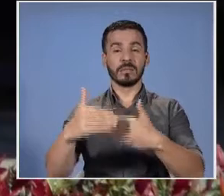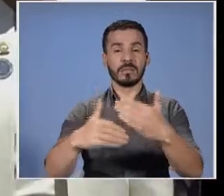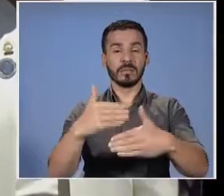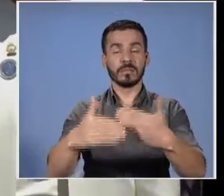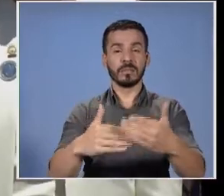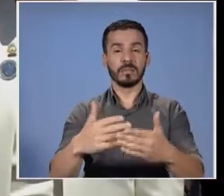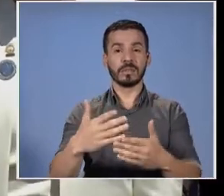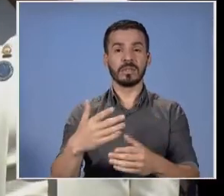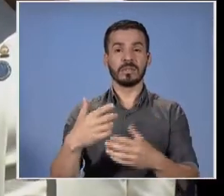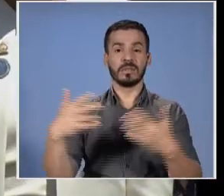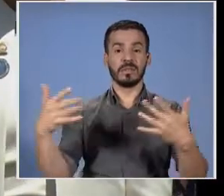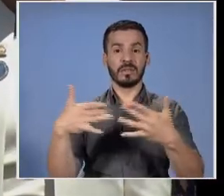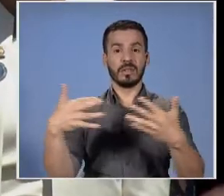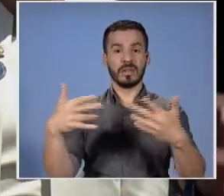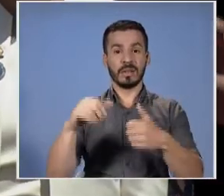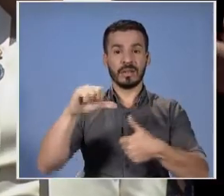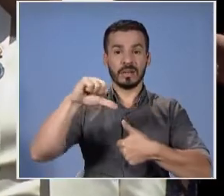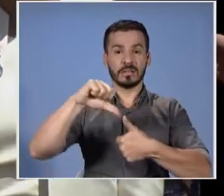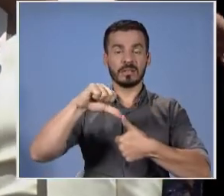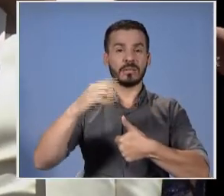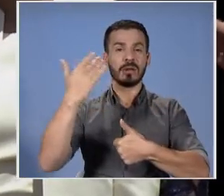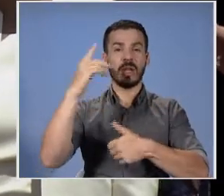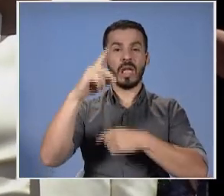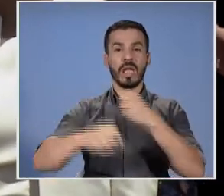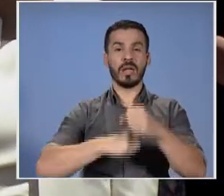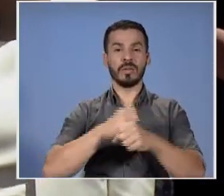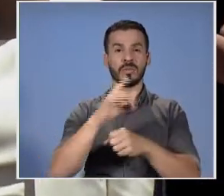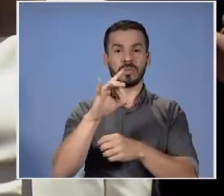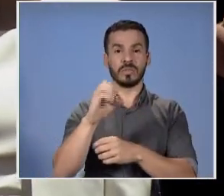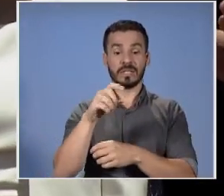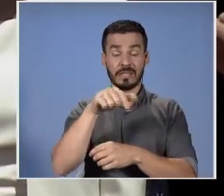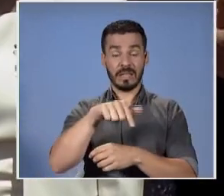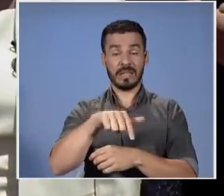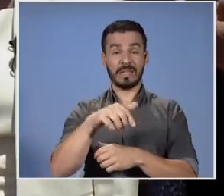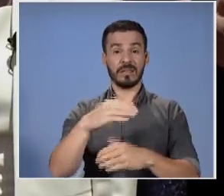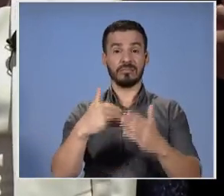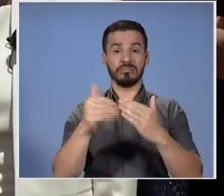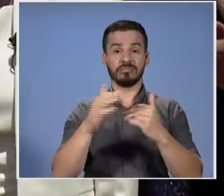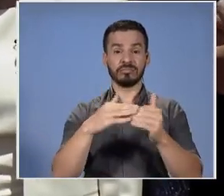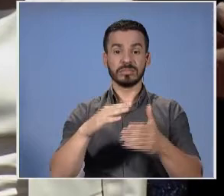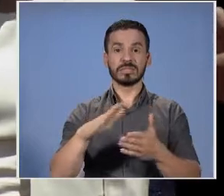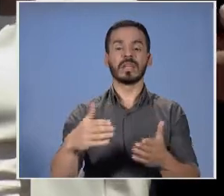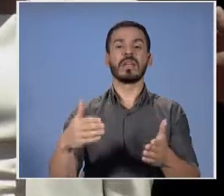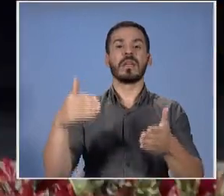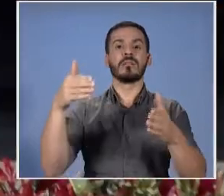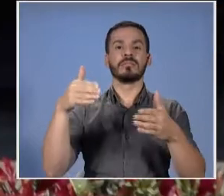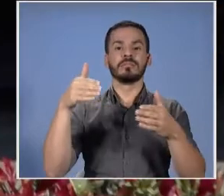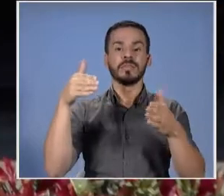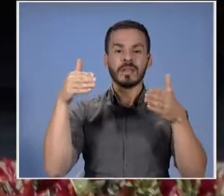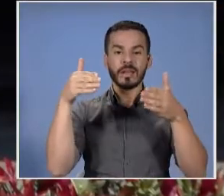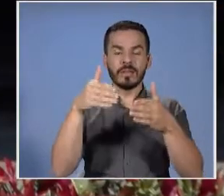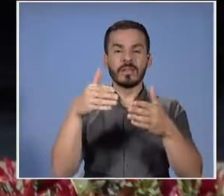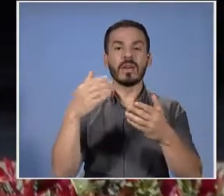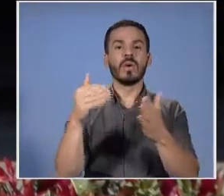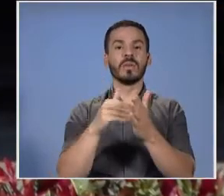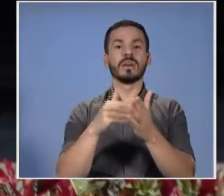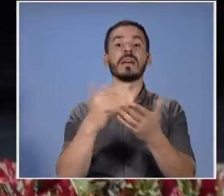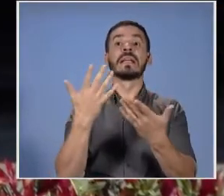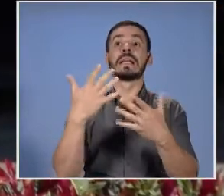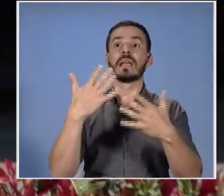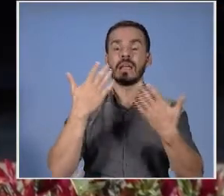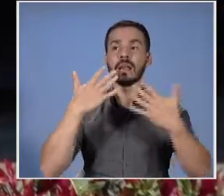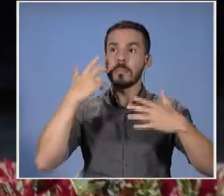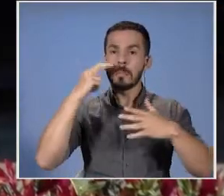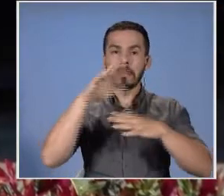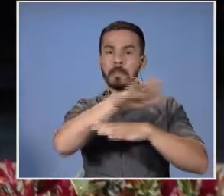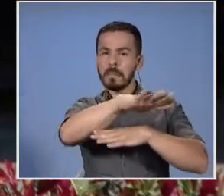de la guerra centroamericana que se vivió en los 80, y pues es una de estas obras que va a incidir nuevamente en el paisaje de la ciudad de San José,